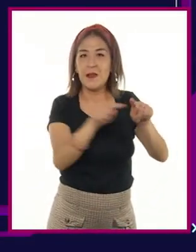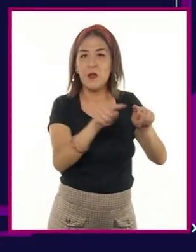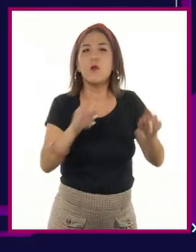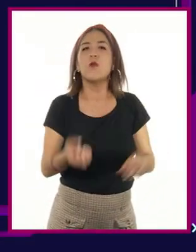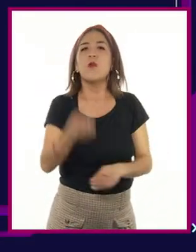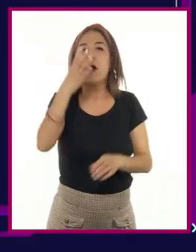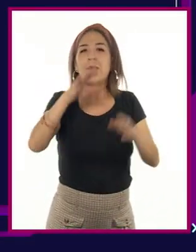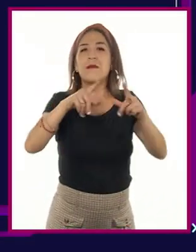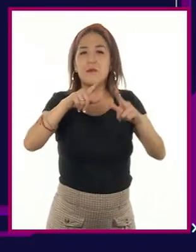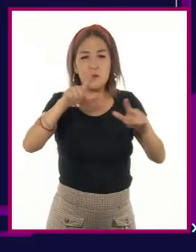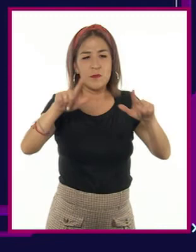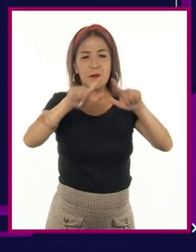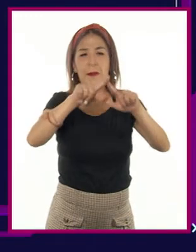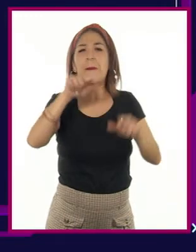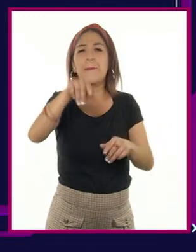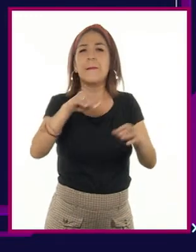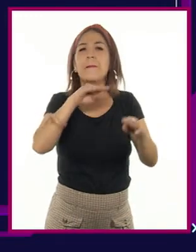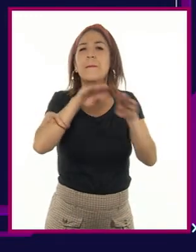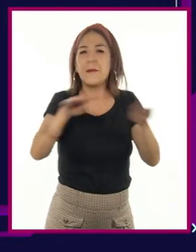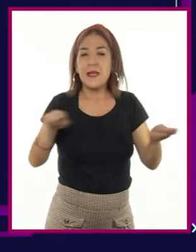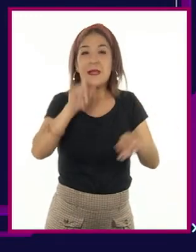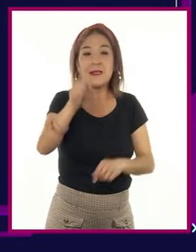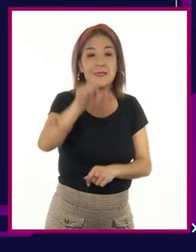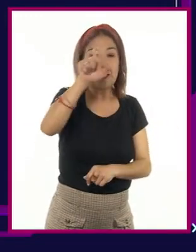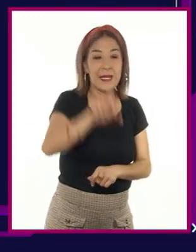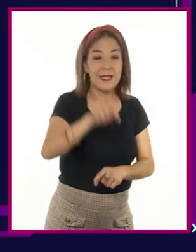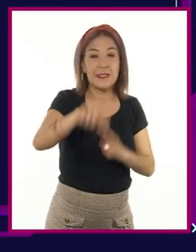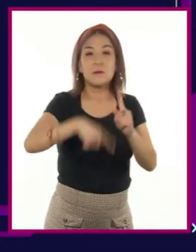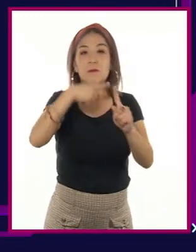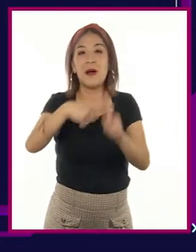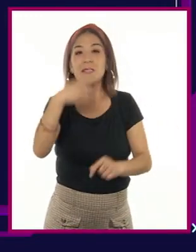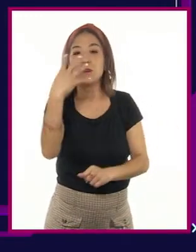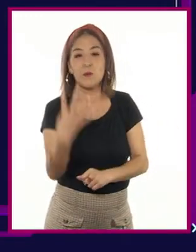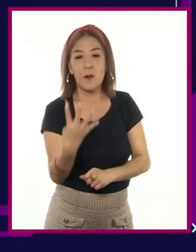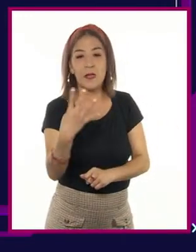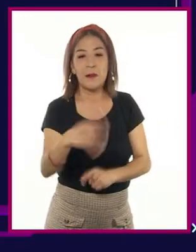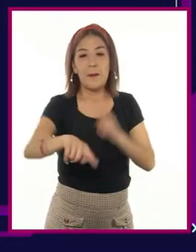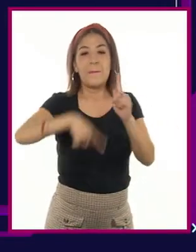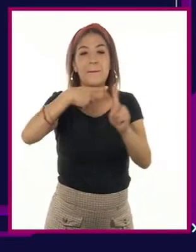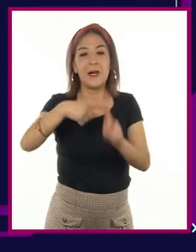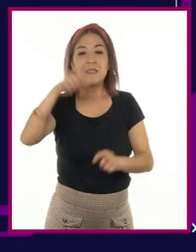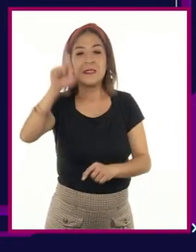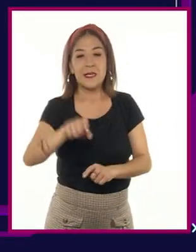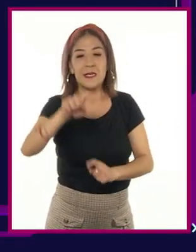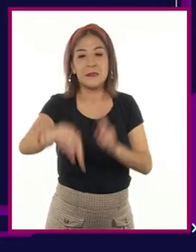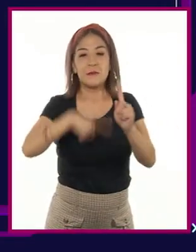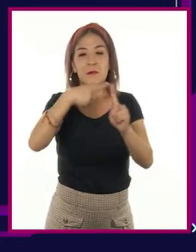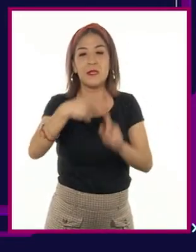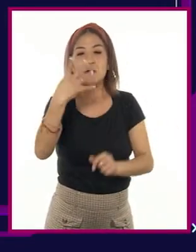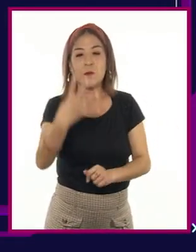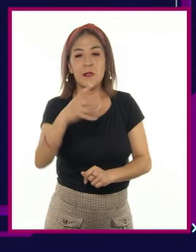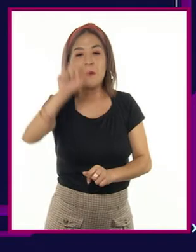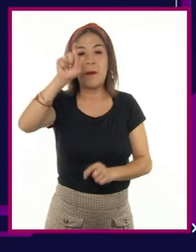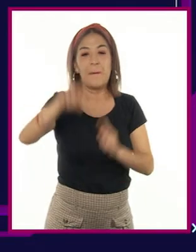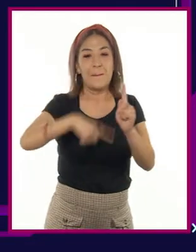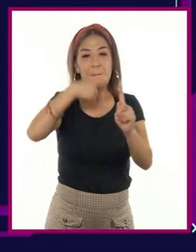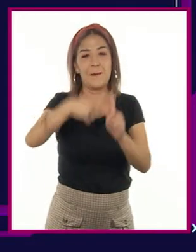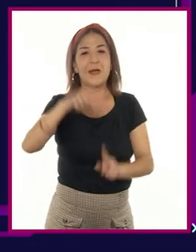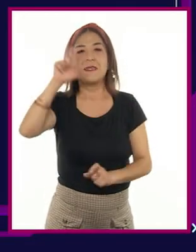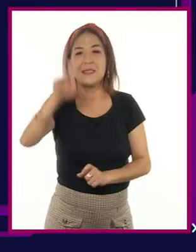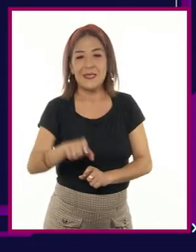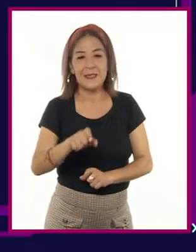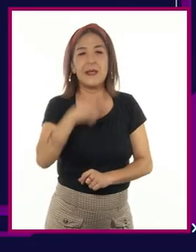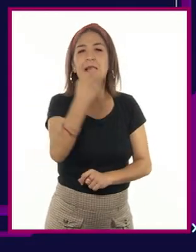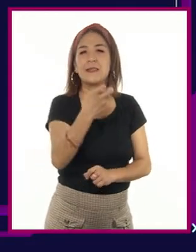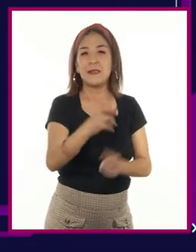sumar los lados del romboide que son x + 4 + x mas x + 4 + x se obtiene que el perímetro